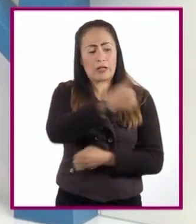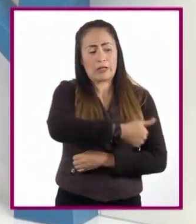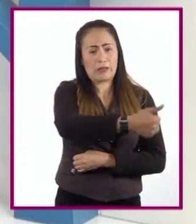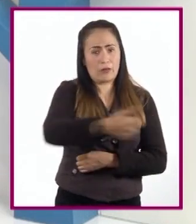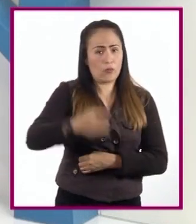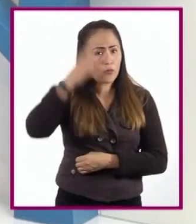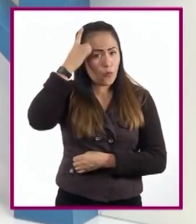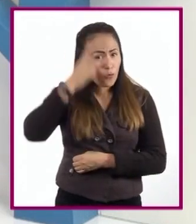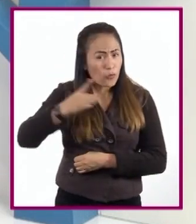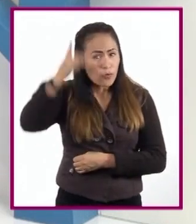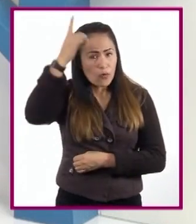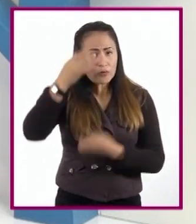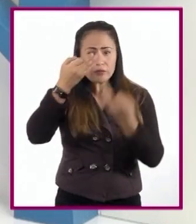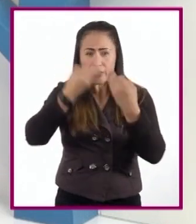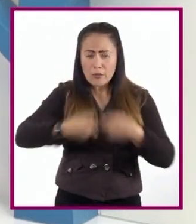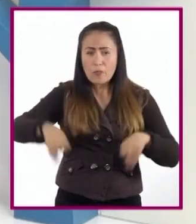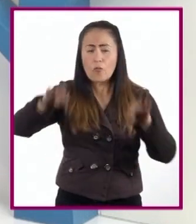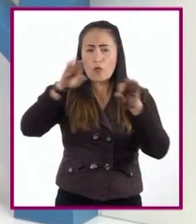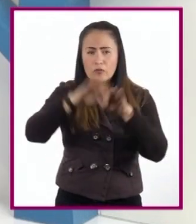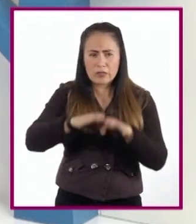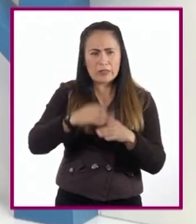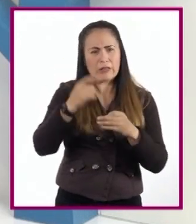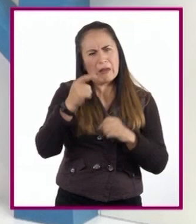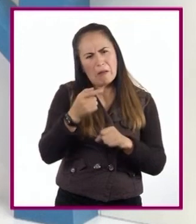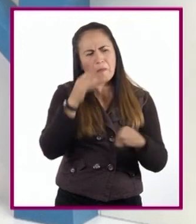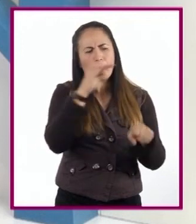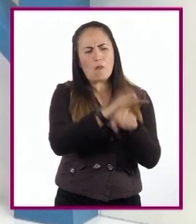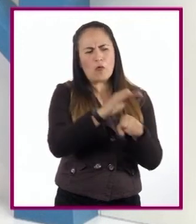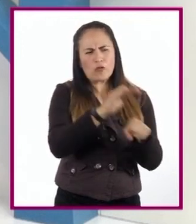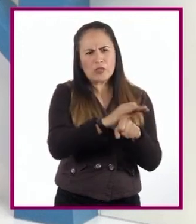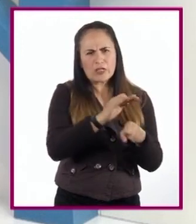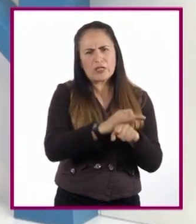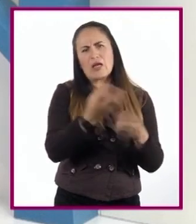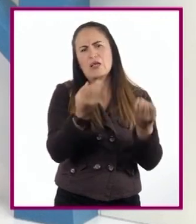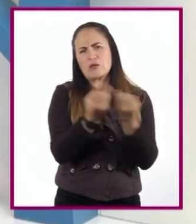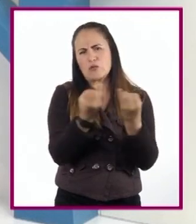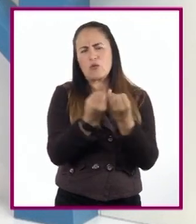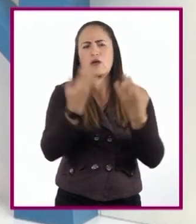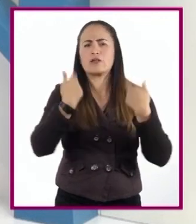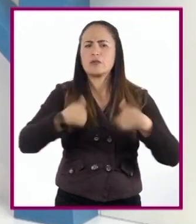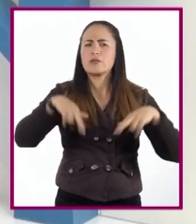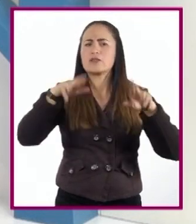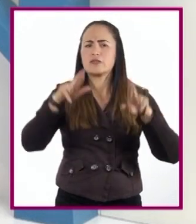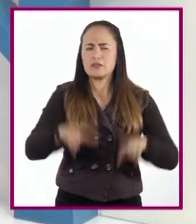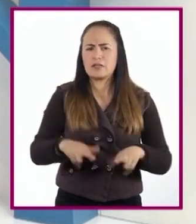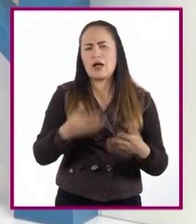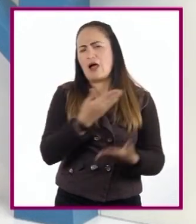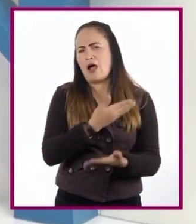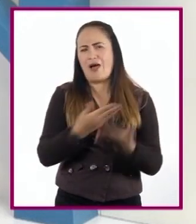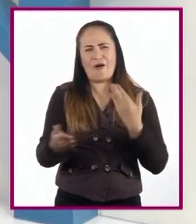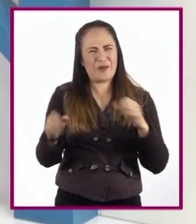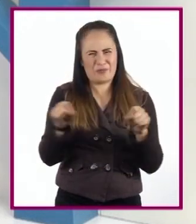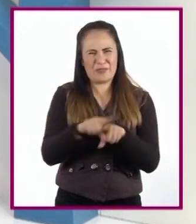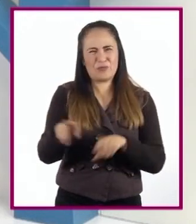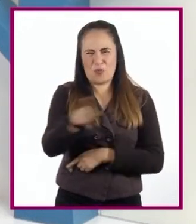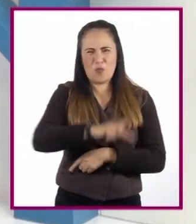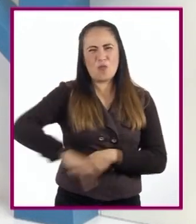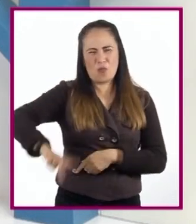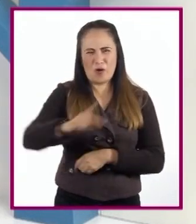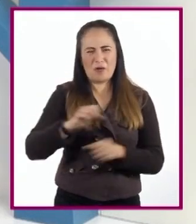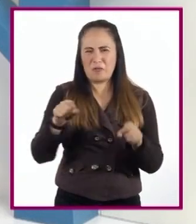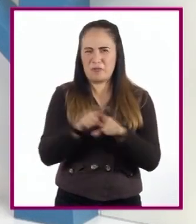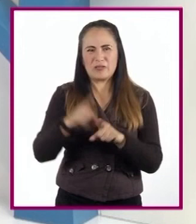patrono, es decir, una deidad que lo protegía y que lo representaba, como hacen los santos patronos de los pueblos en la